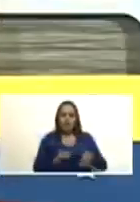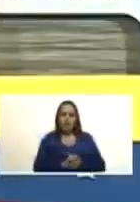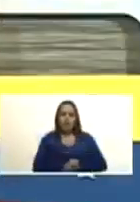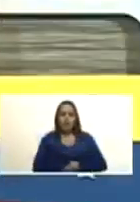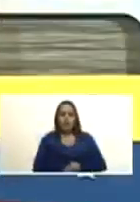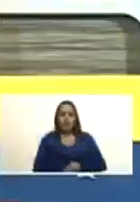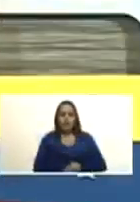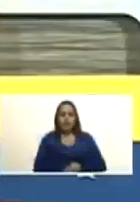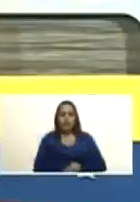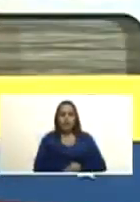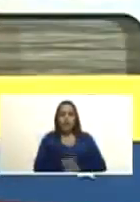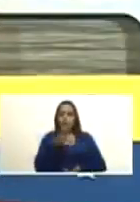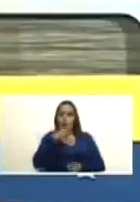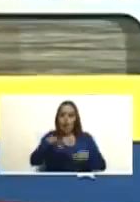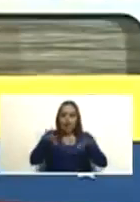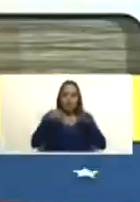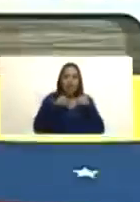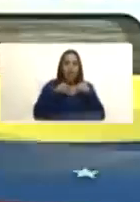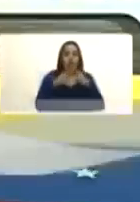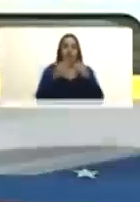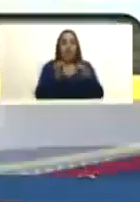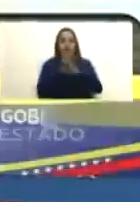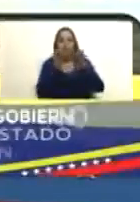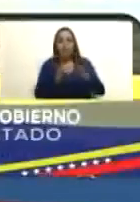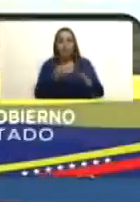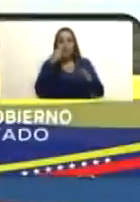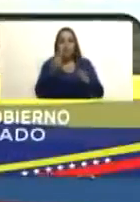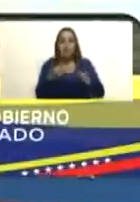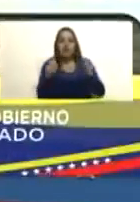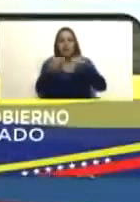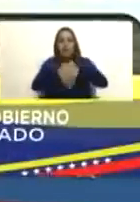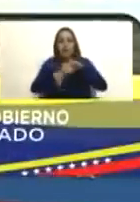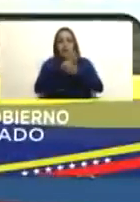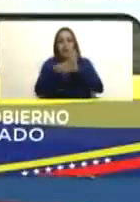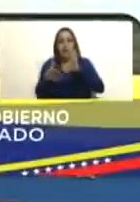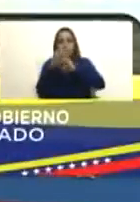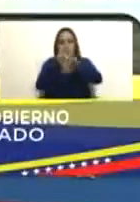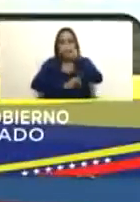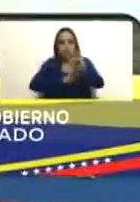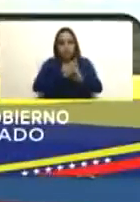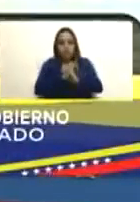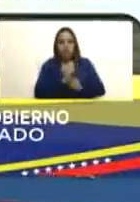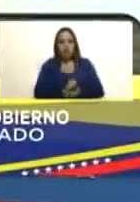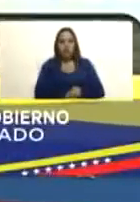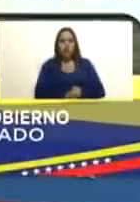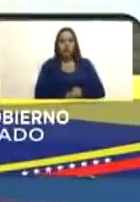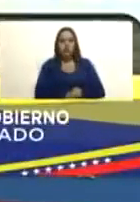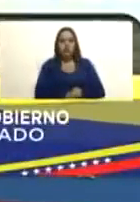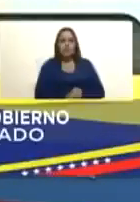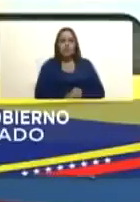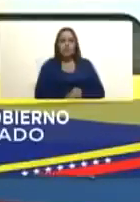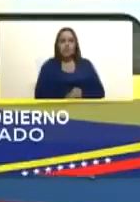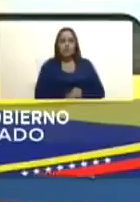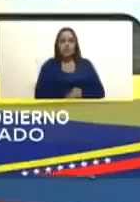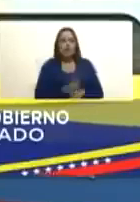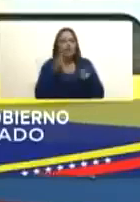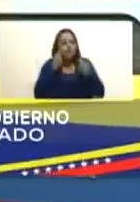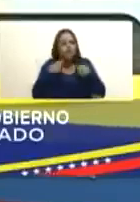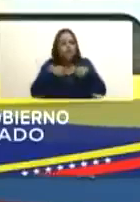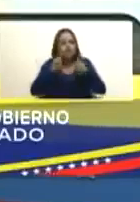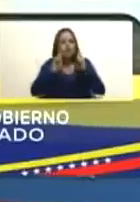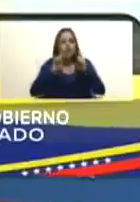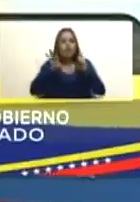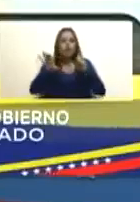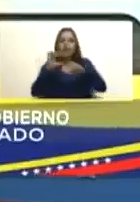sobre el rechazo por todos los medios de acuerdo al derecho de el intento de la república